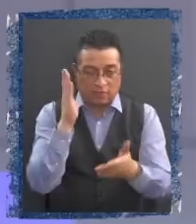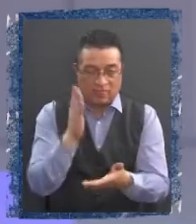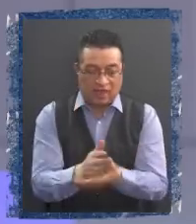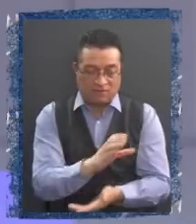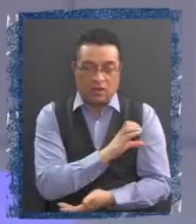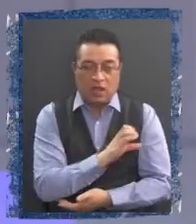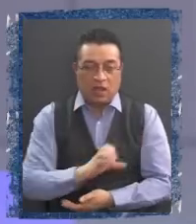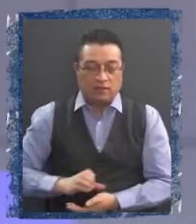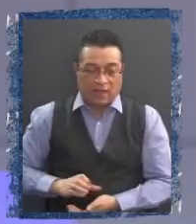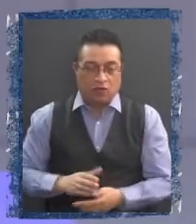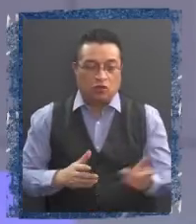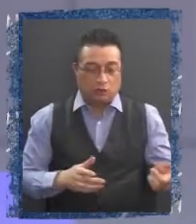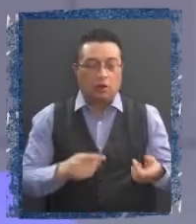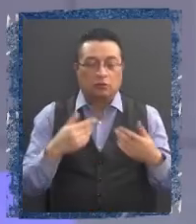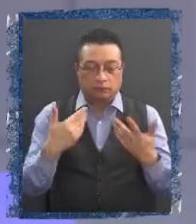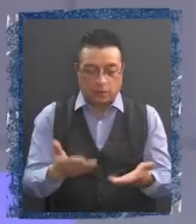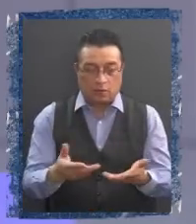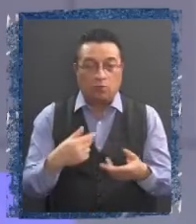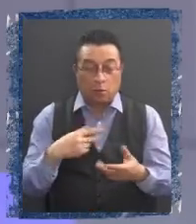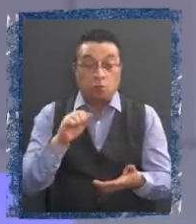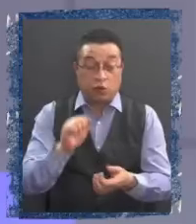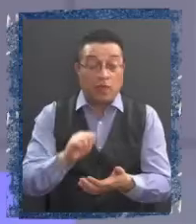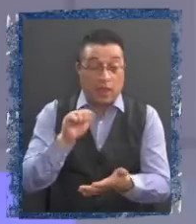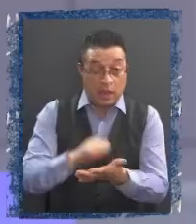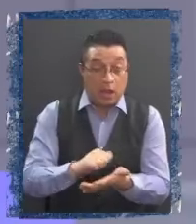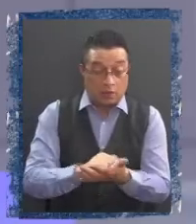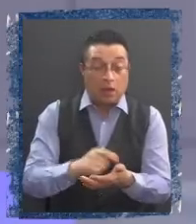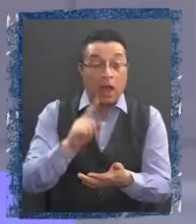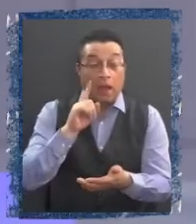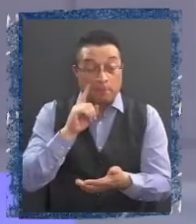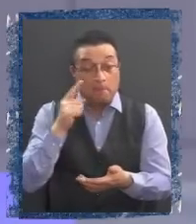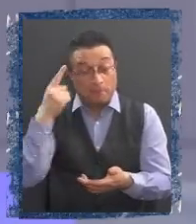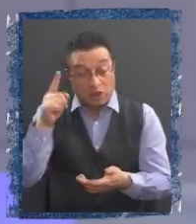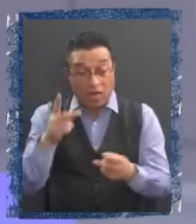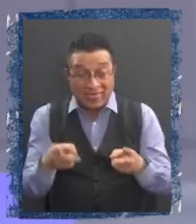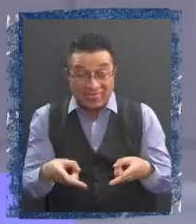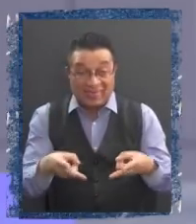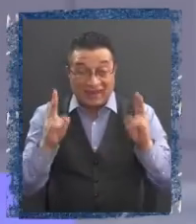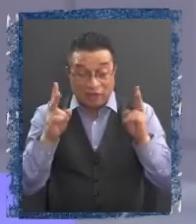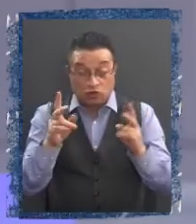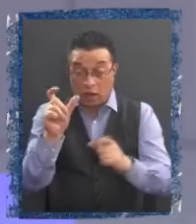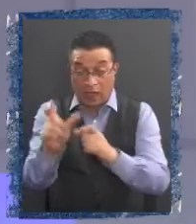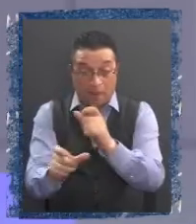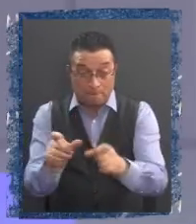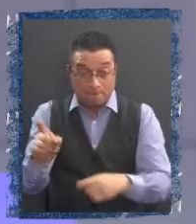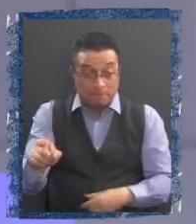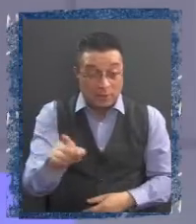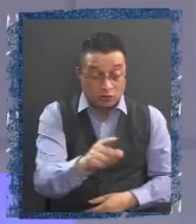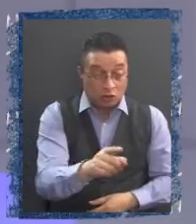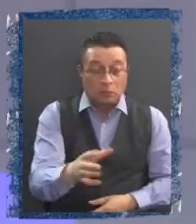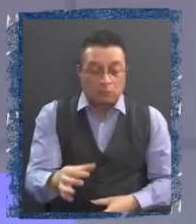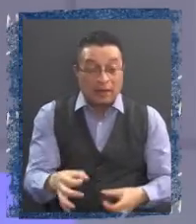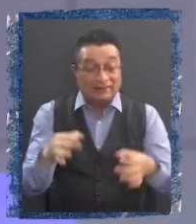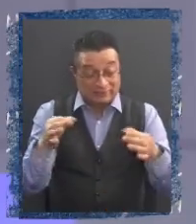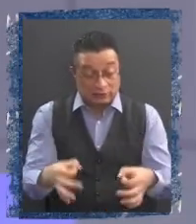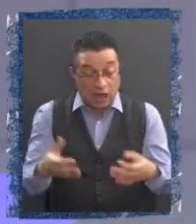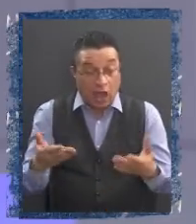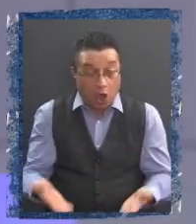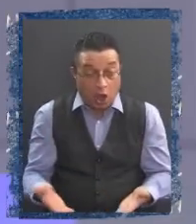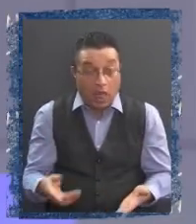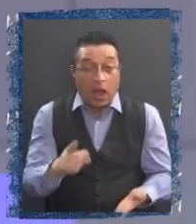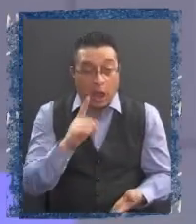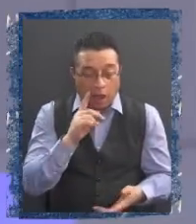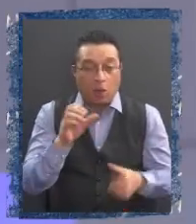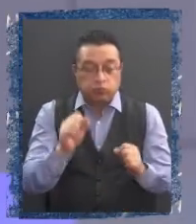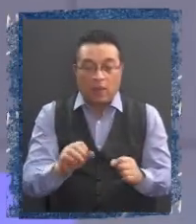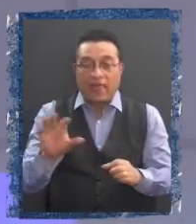personas podrían eventualmente reclamarlo, aunque el derecho que realmente está para las personas mismas asegurado hoy día es la posibilidad de elegir,